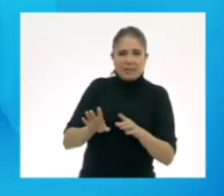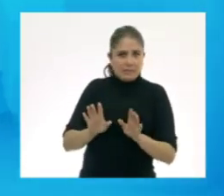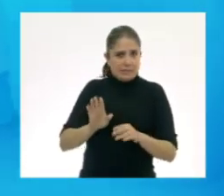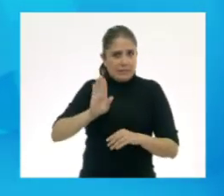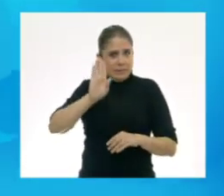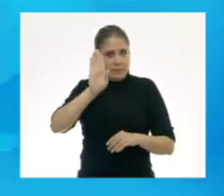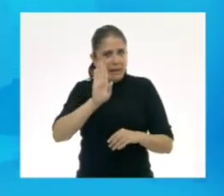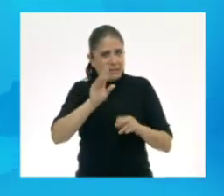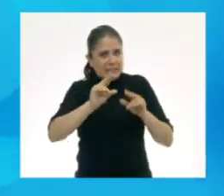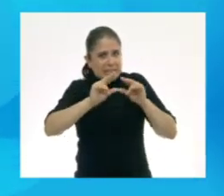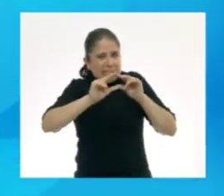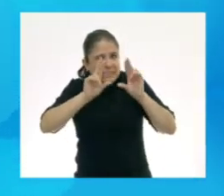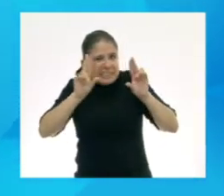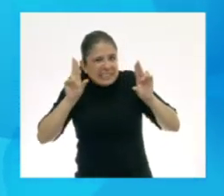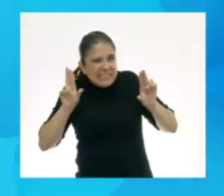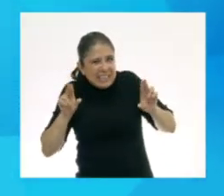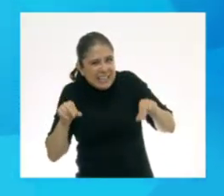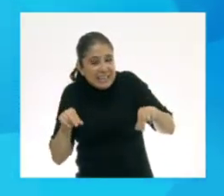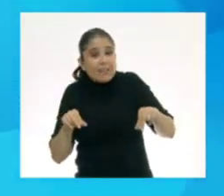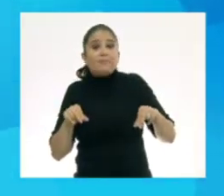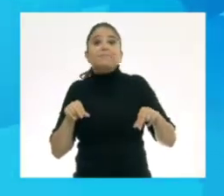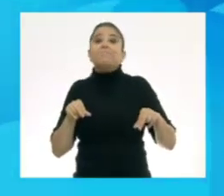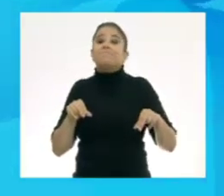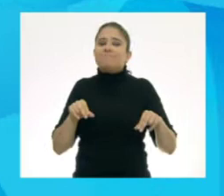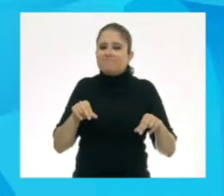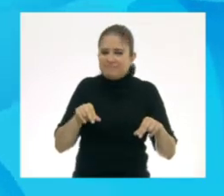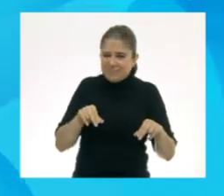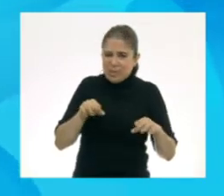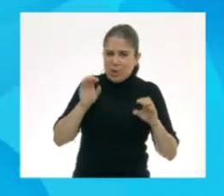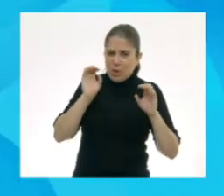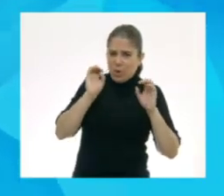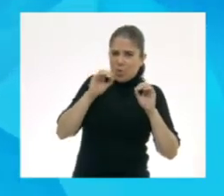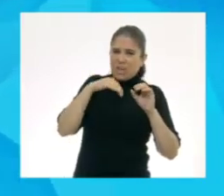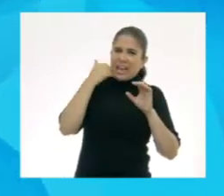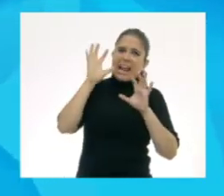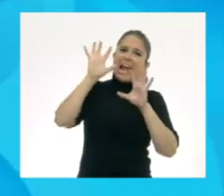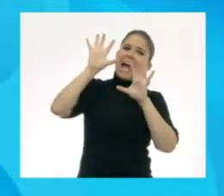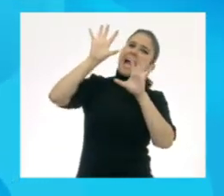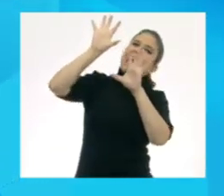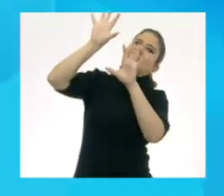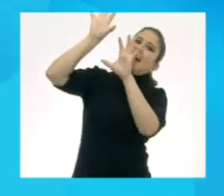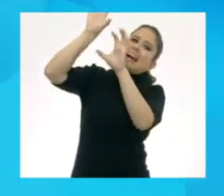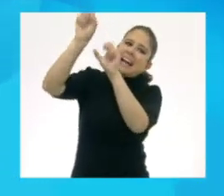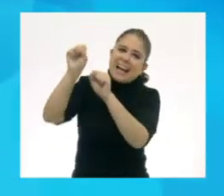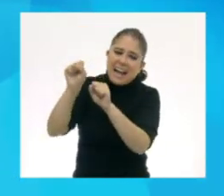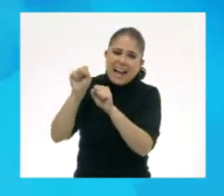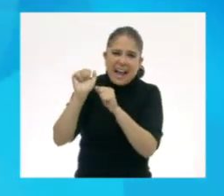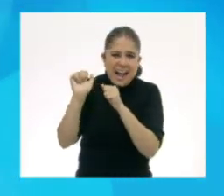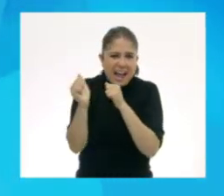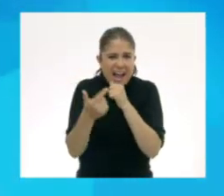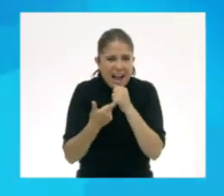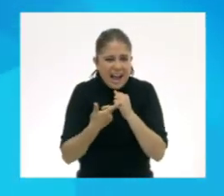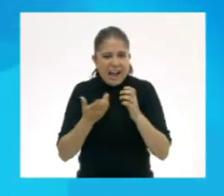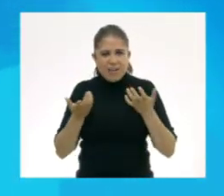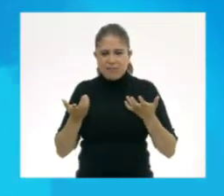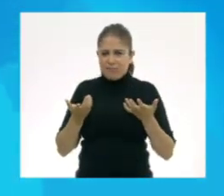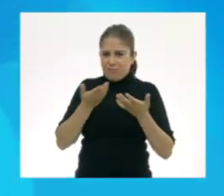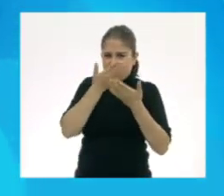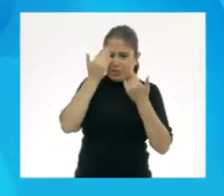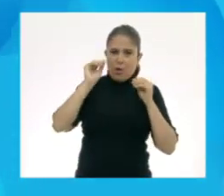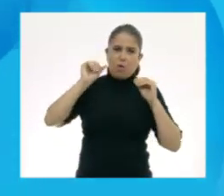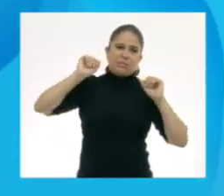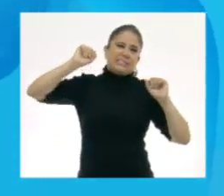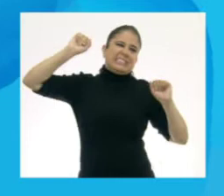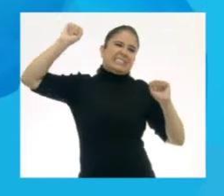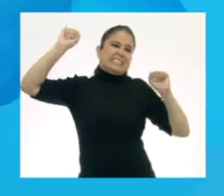como hielo. Ajá, como, o como que quiera alcanzar algo o no sé, se está